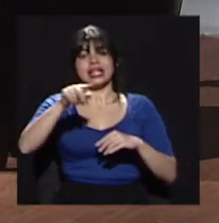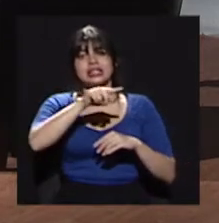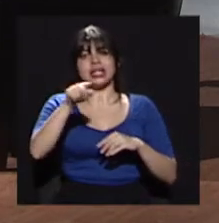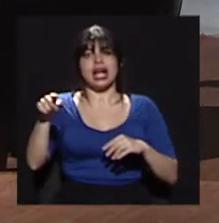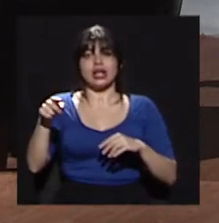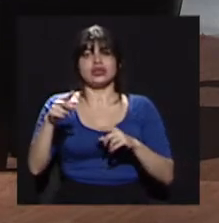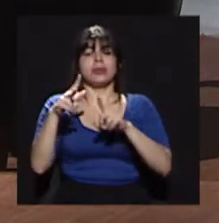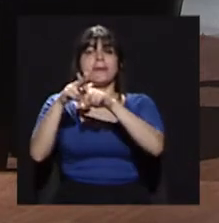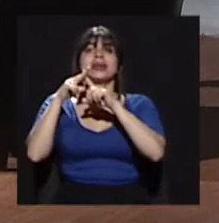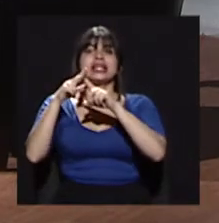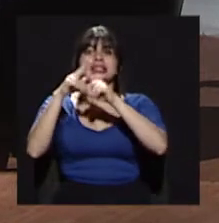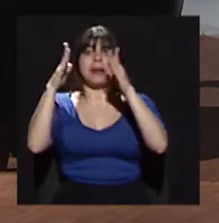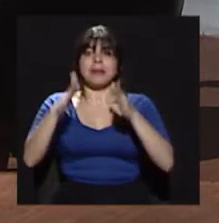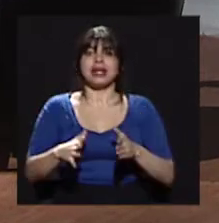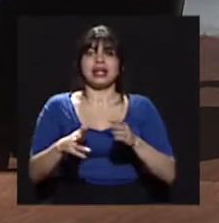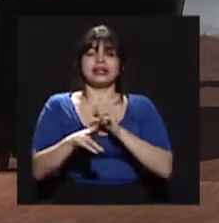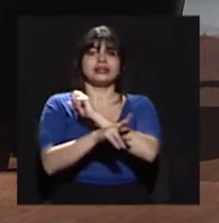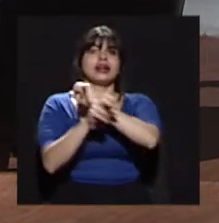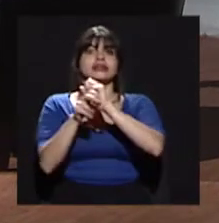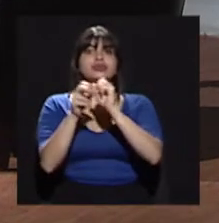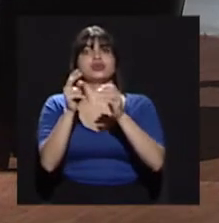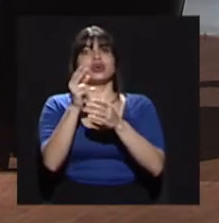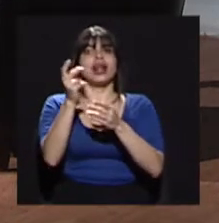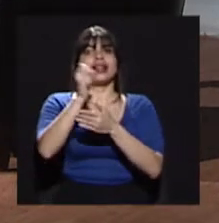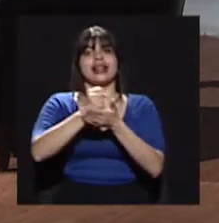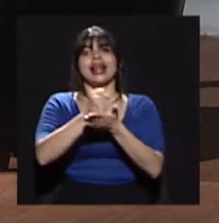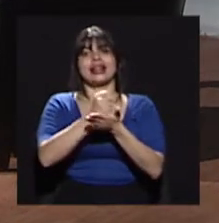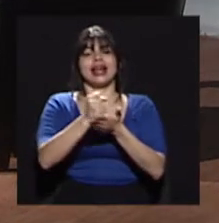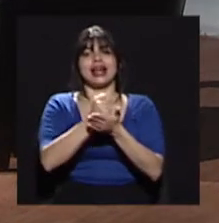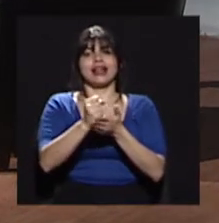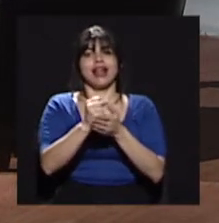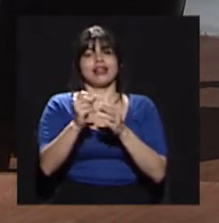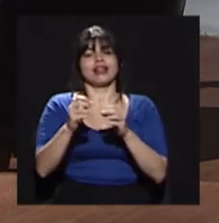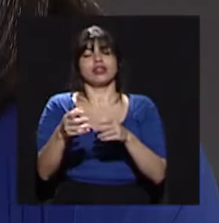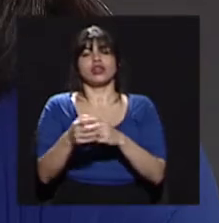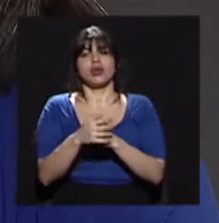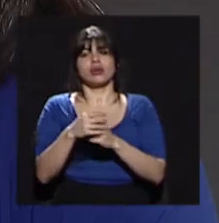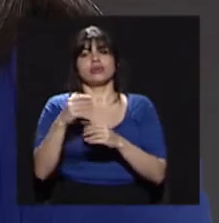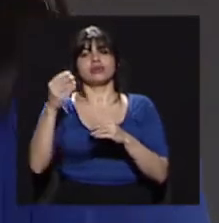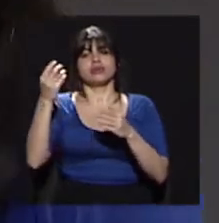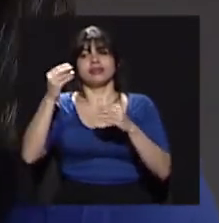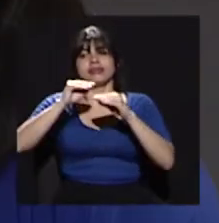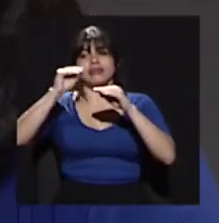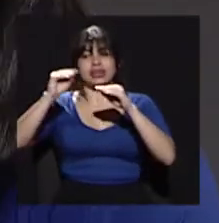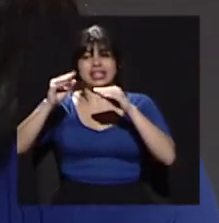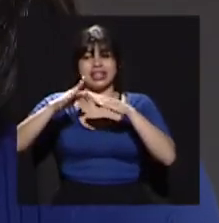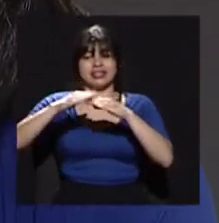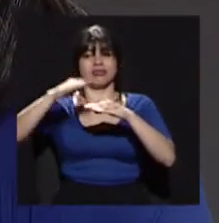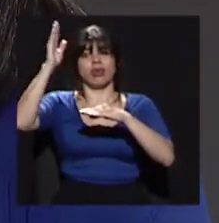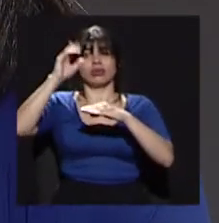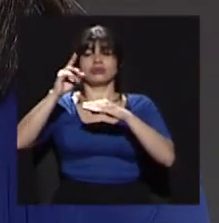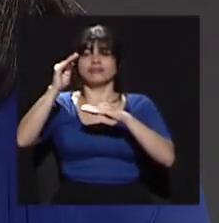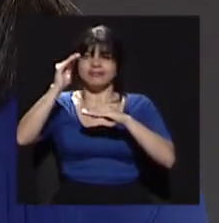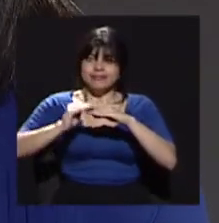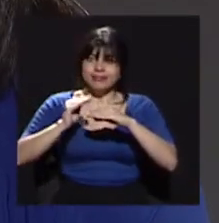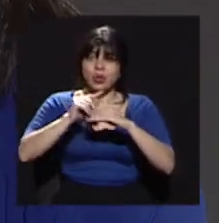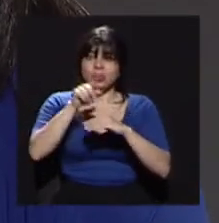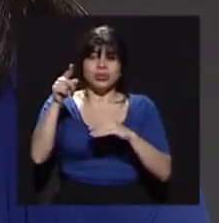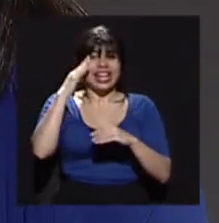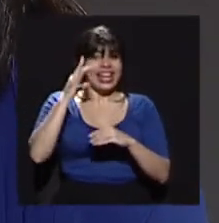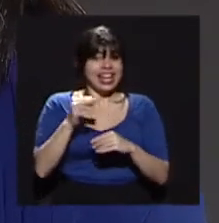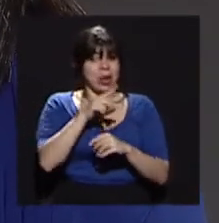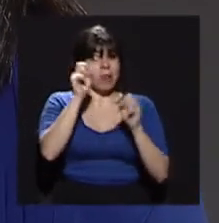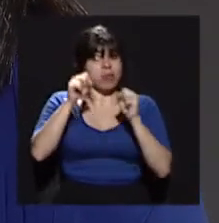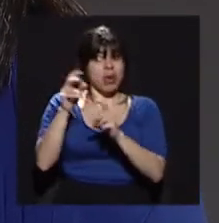prestamistas usureros de este país de tarjetas de crédito para abajo y para arriba usted cree que va a poder